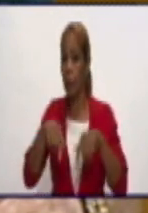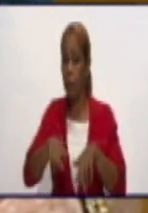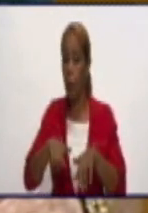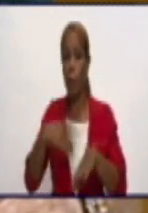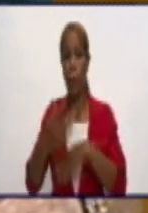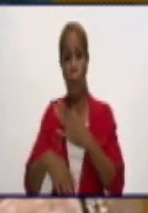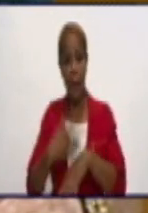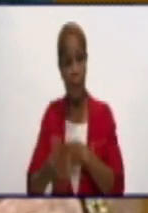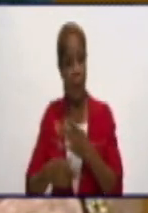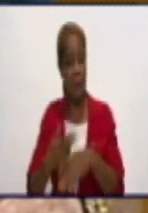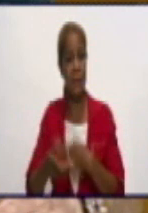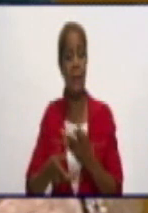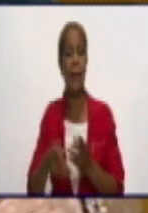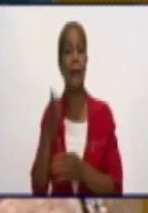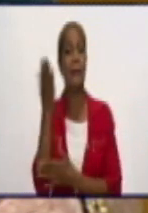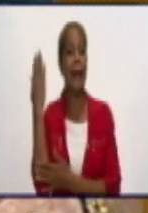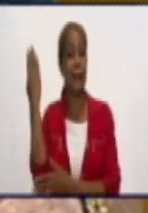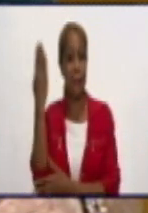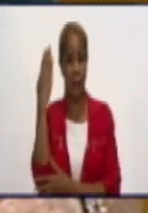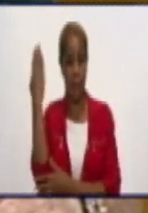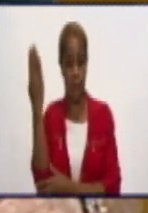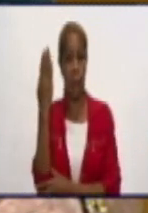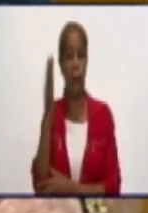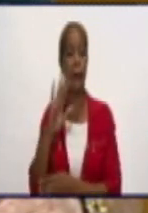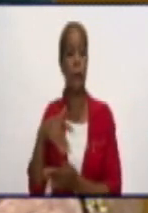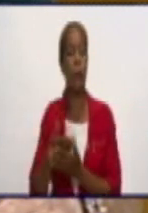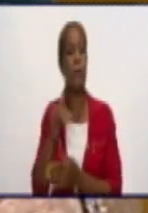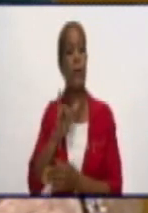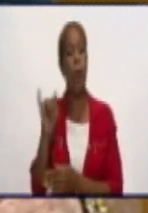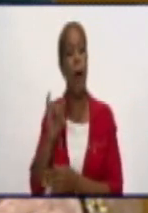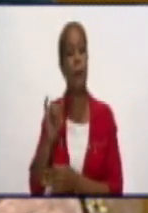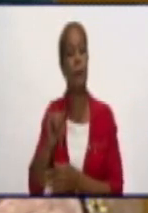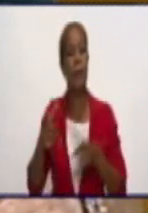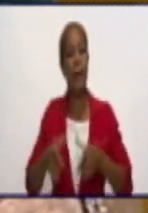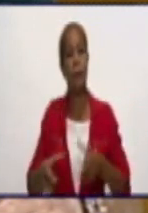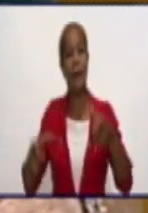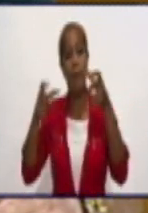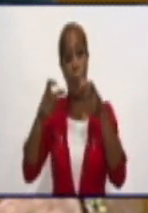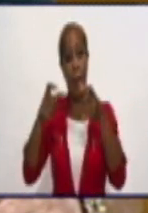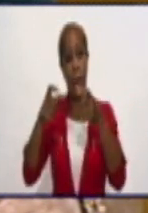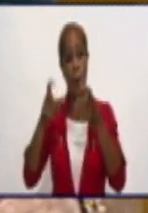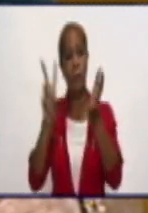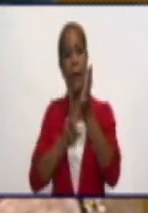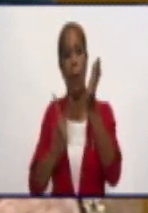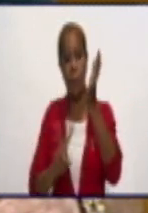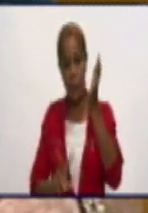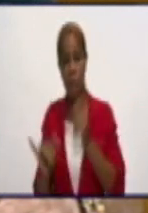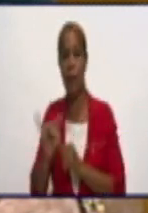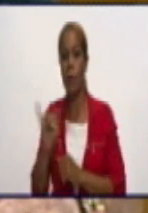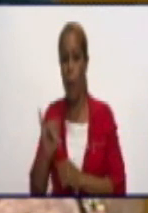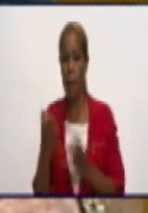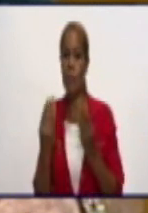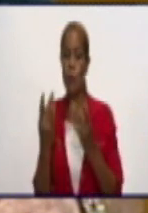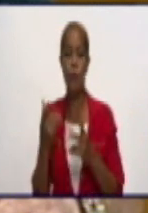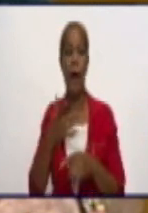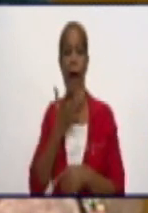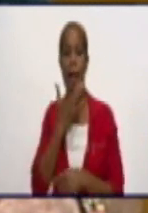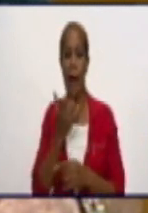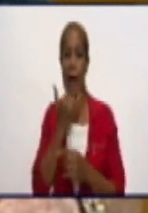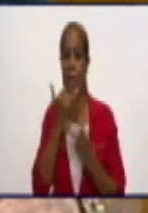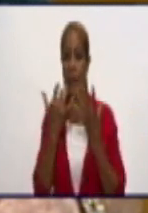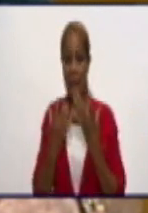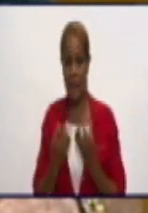Hubo una avería que dañó un transformador en el pozo 4 Casimiro y hubo varias afectaciones en la línea. Desde el martes en horas